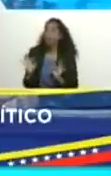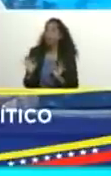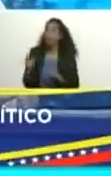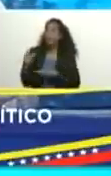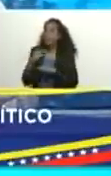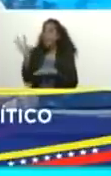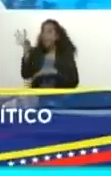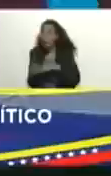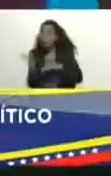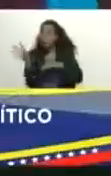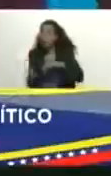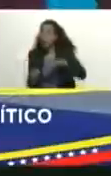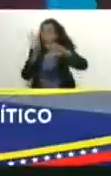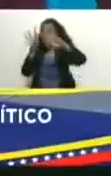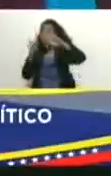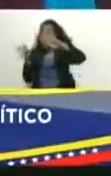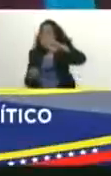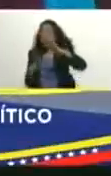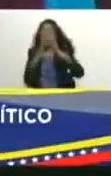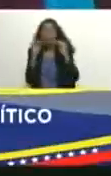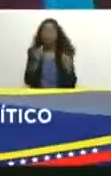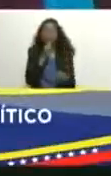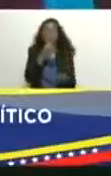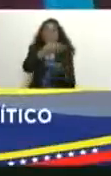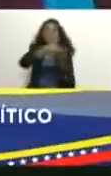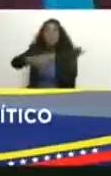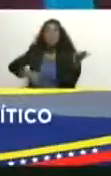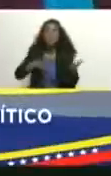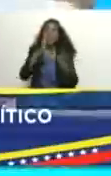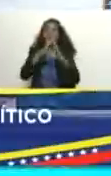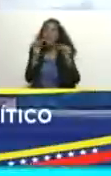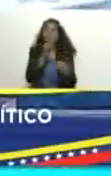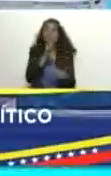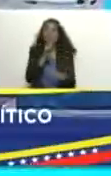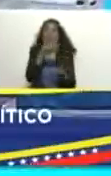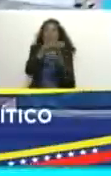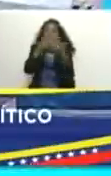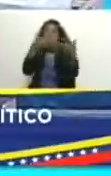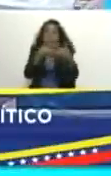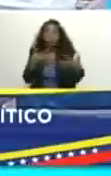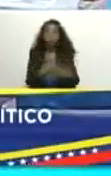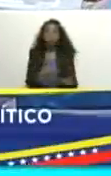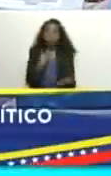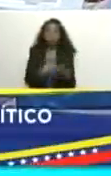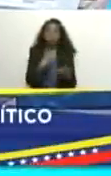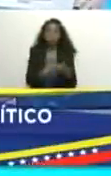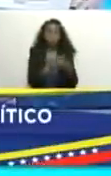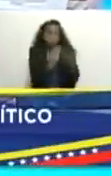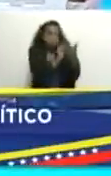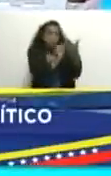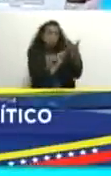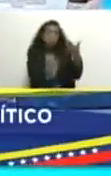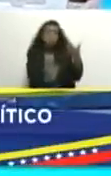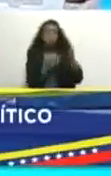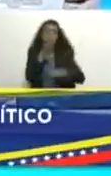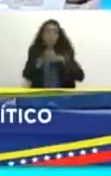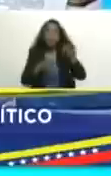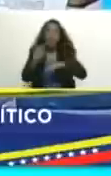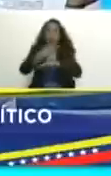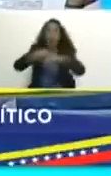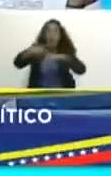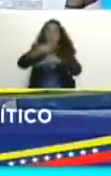Guyana Esequiba. Aquí tengo todos los documentos. Aquí tengo todos los documentos donde los